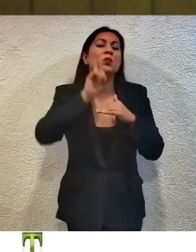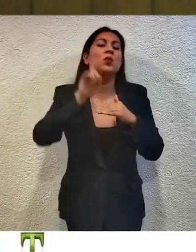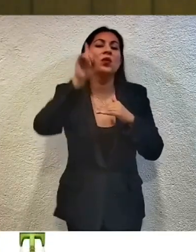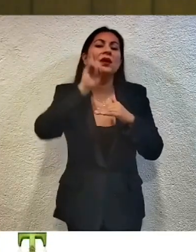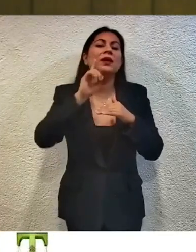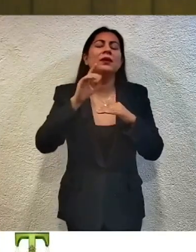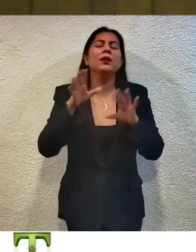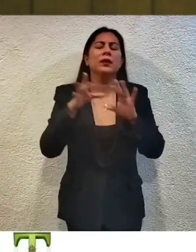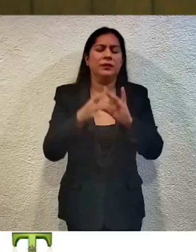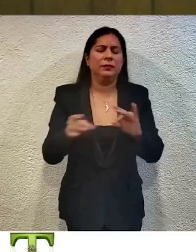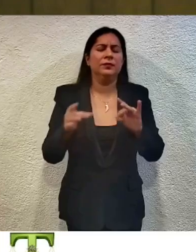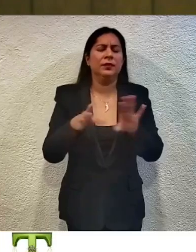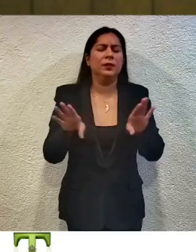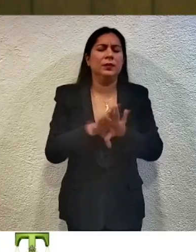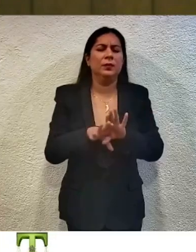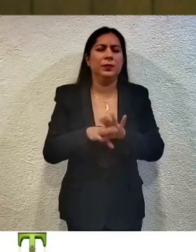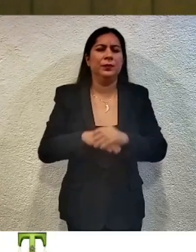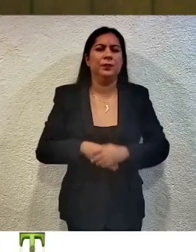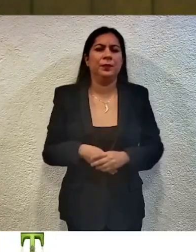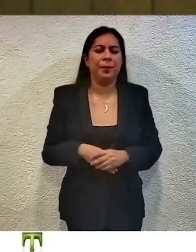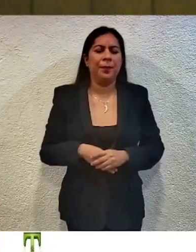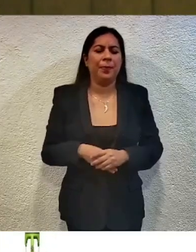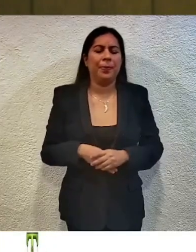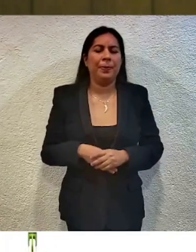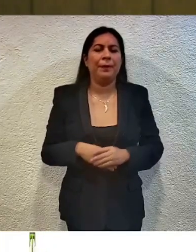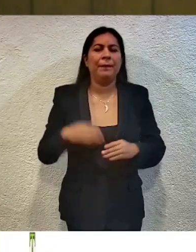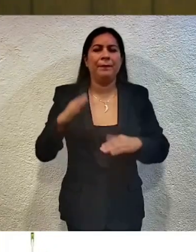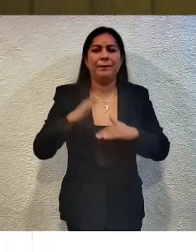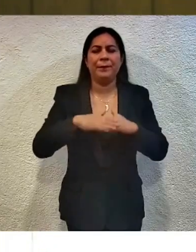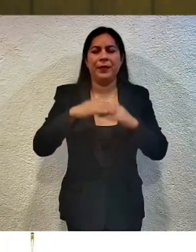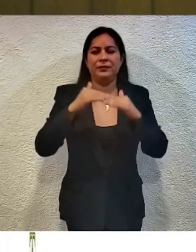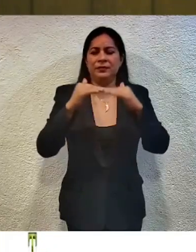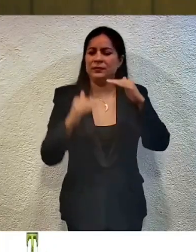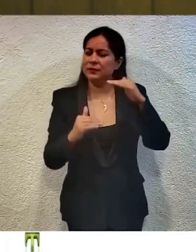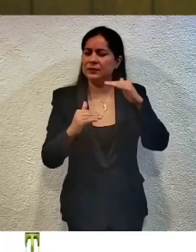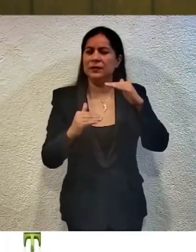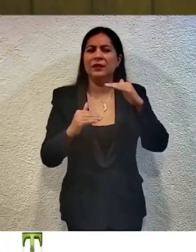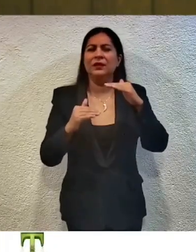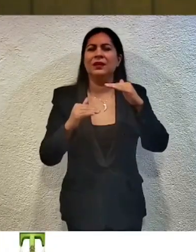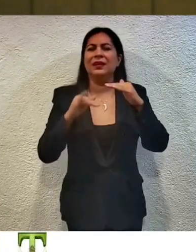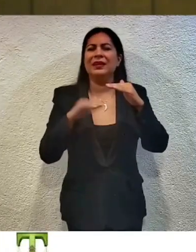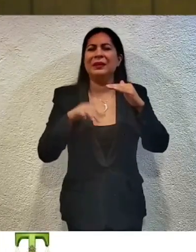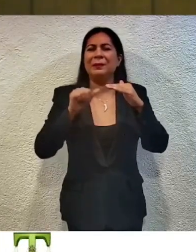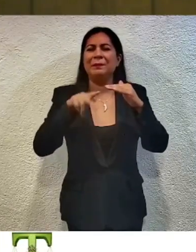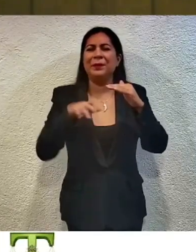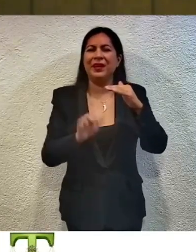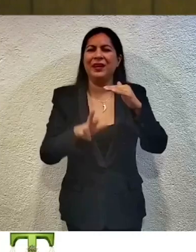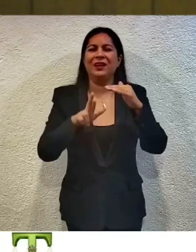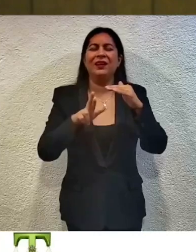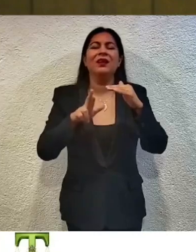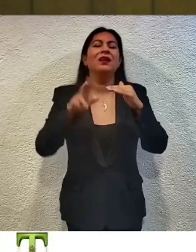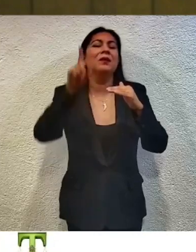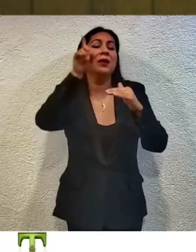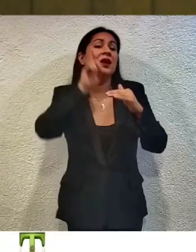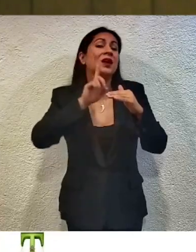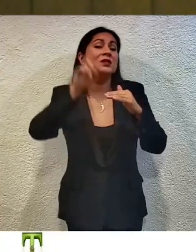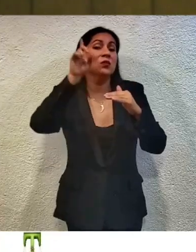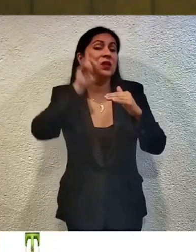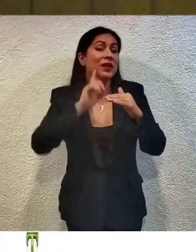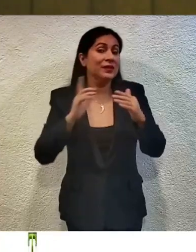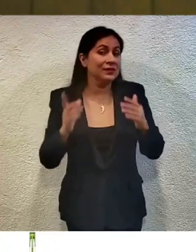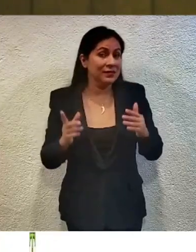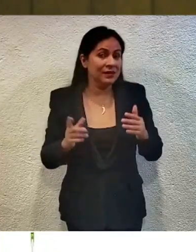es decir, el excedente impar será para el género femenino. Por otra